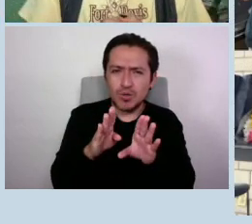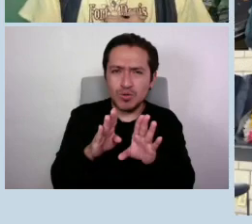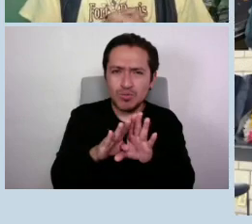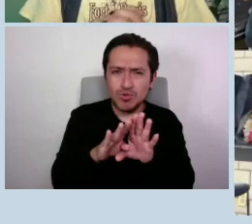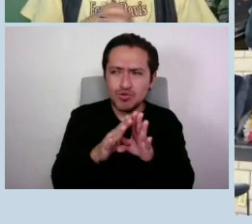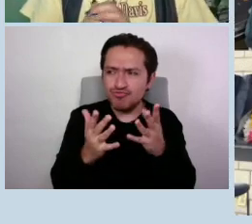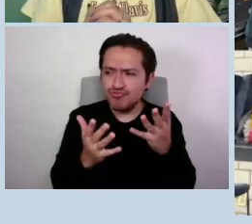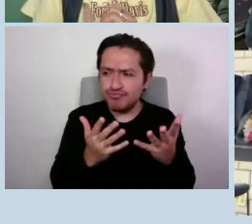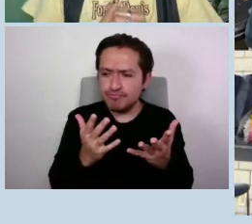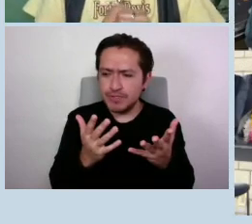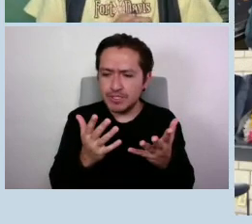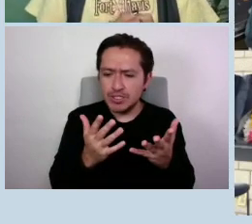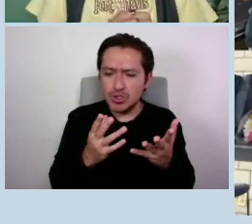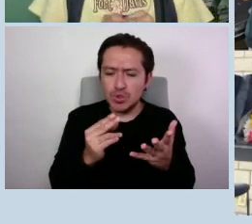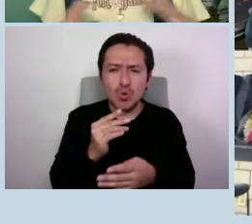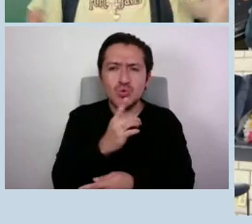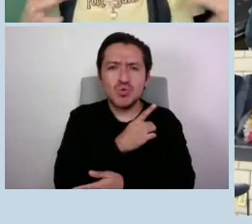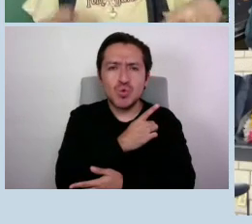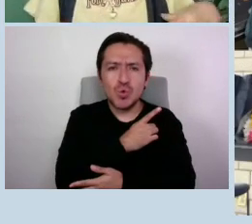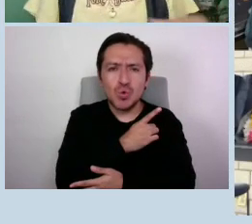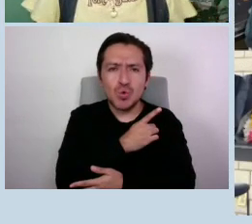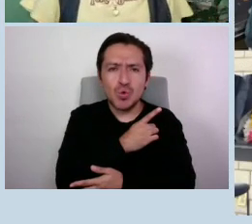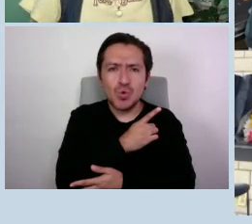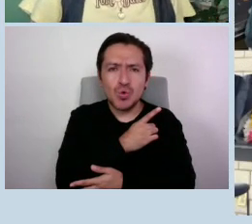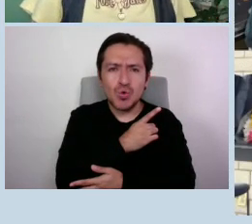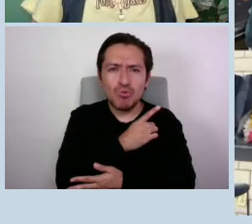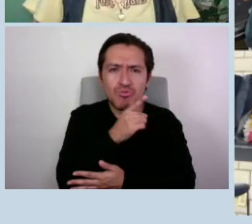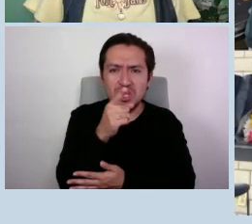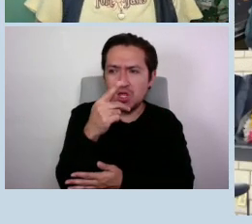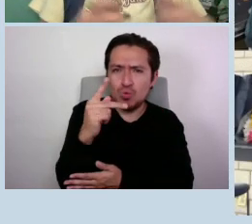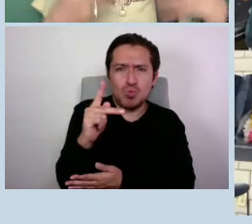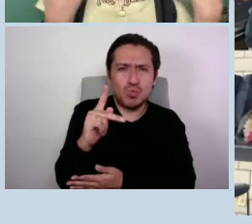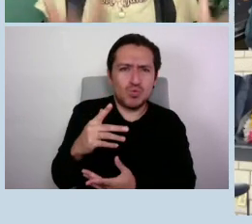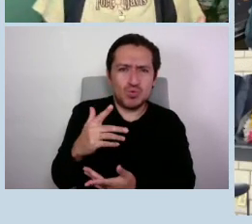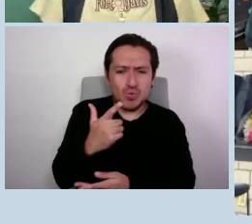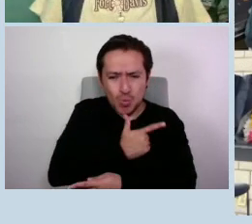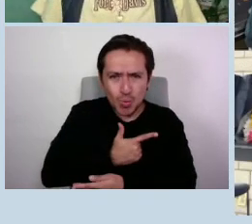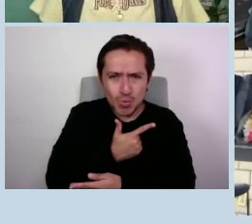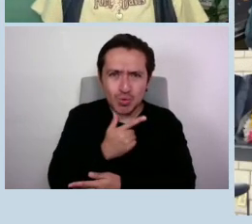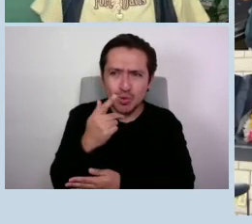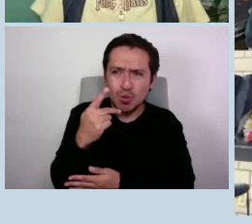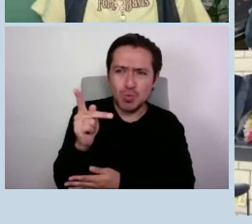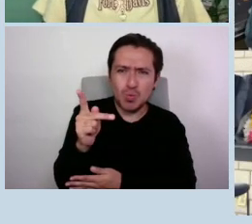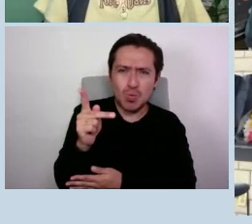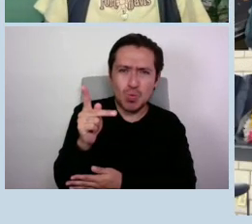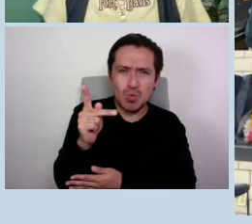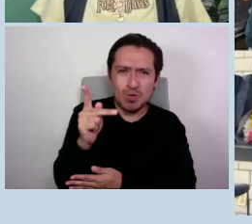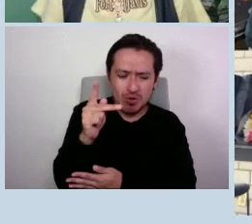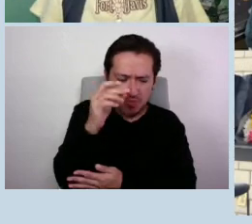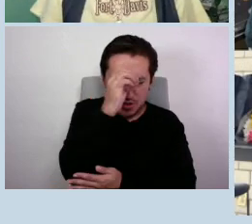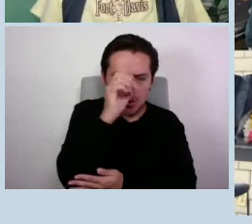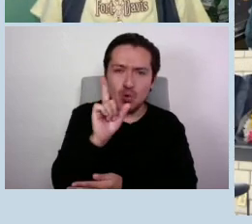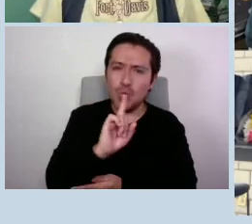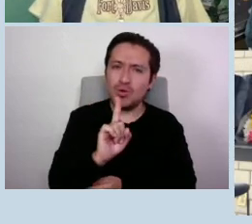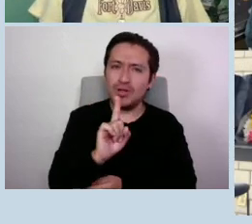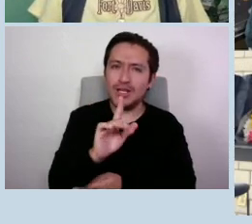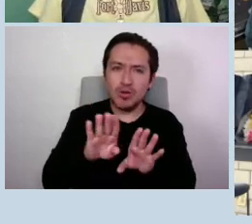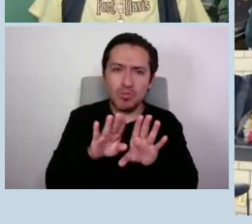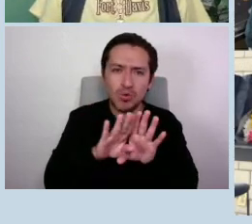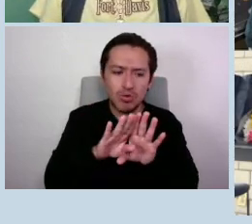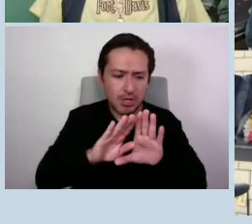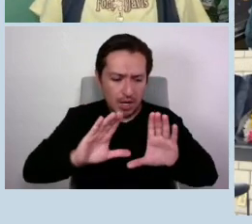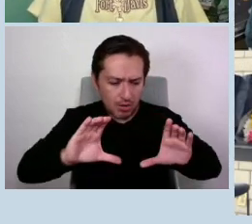momento pues no solo era a través Y a partir de tus gustos sino también pensar en una comunidad y en un público